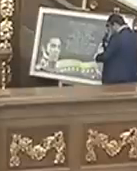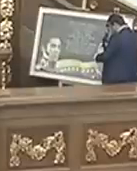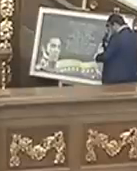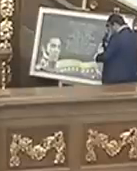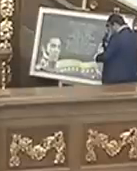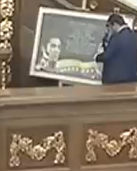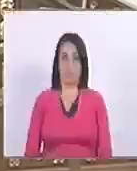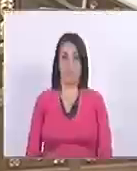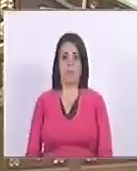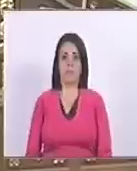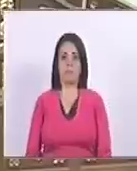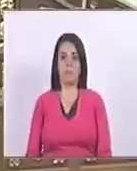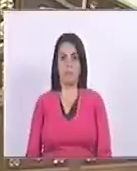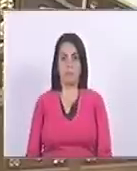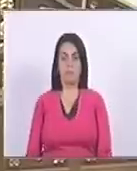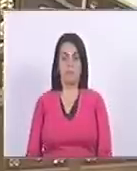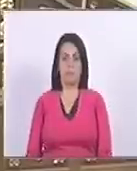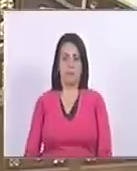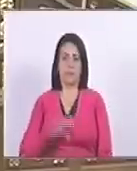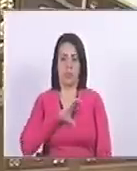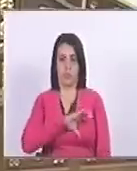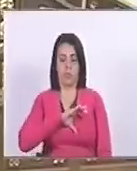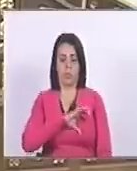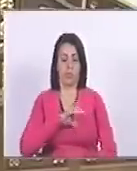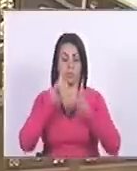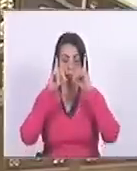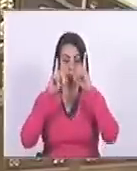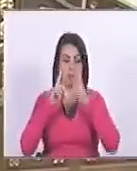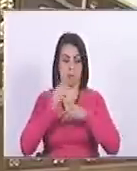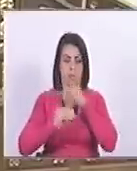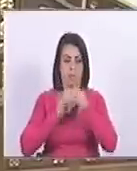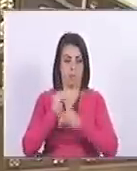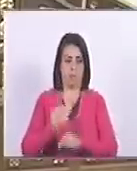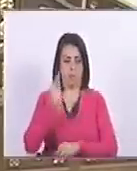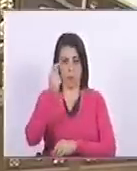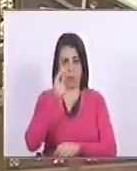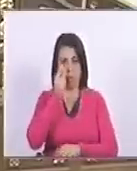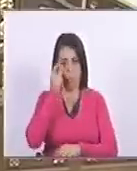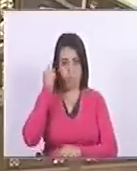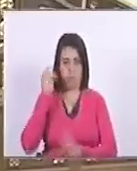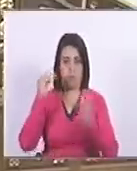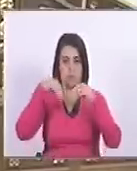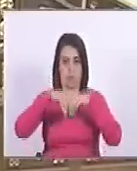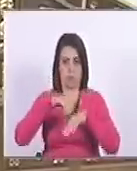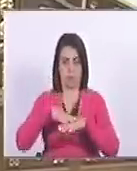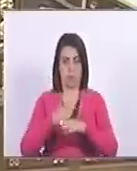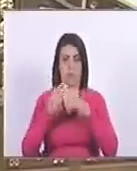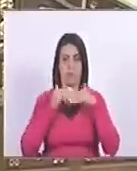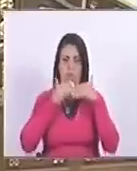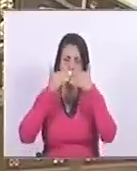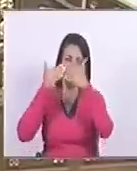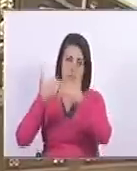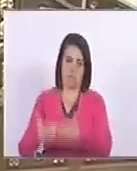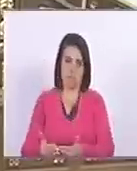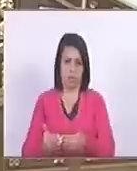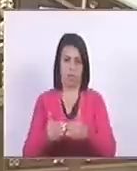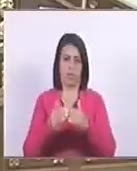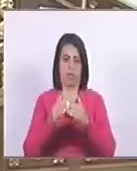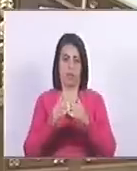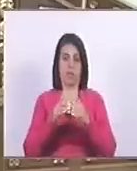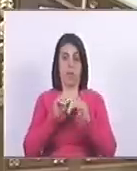La Comisión General propone diferir el punto. En consideración, las diputadas y diputados que estén de acuerdo con diferir el